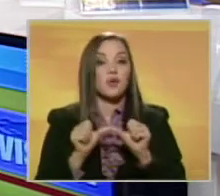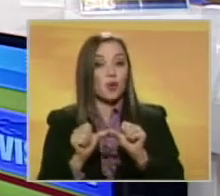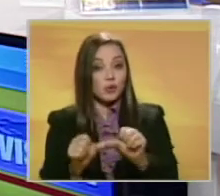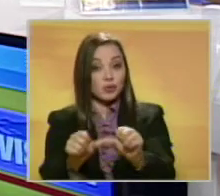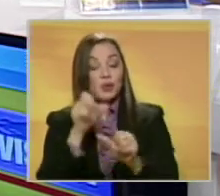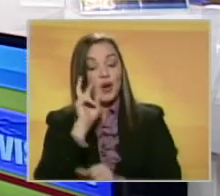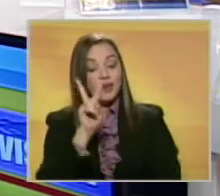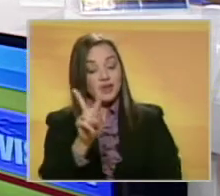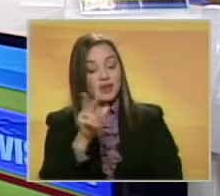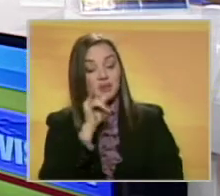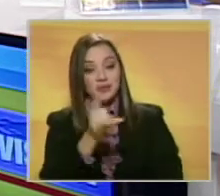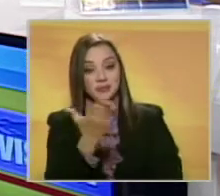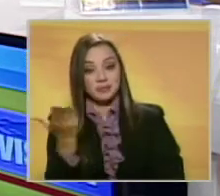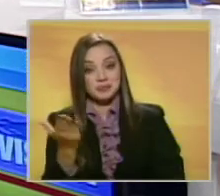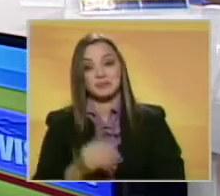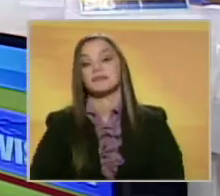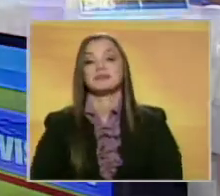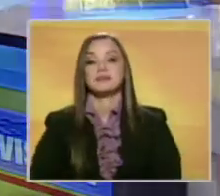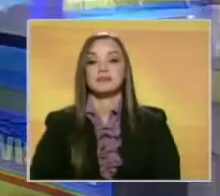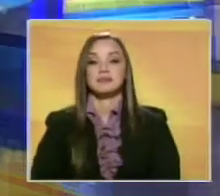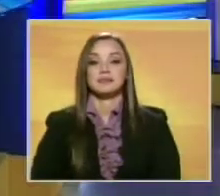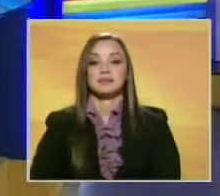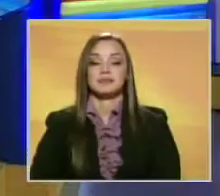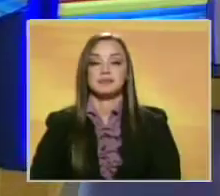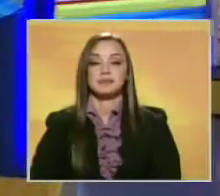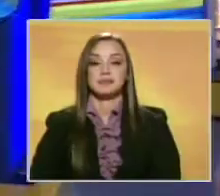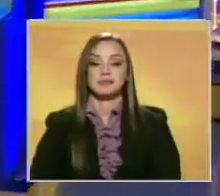allí, tenemos mucho más para ustedes.